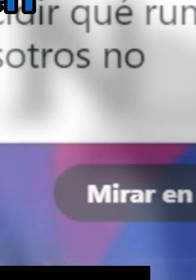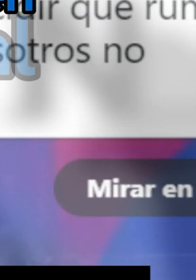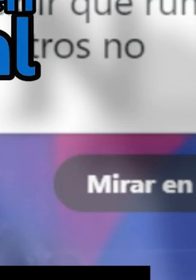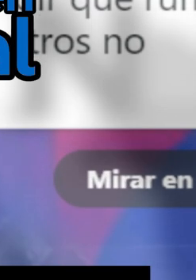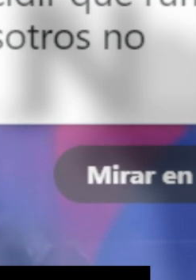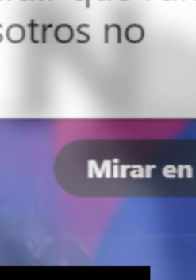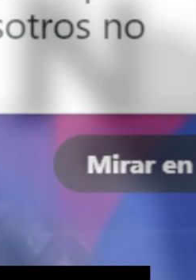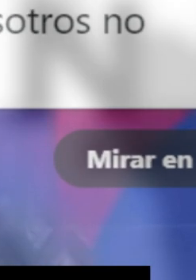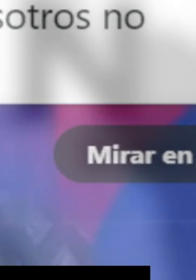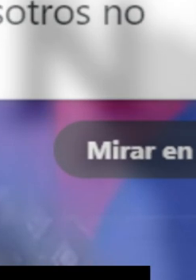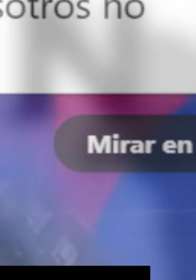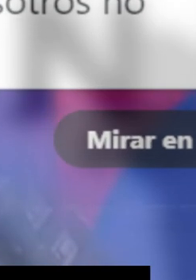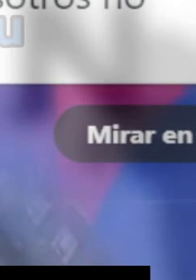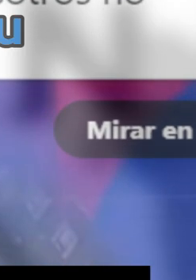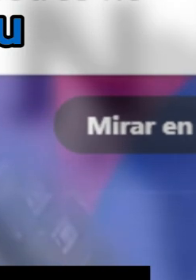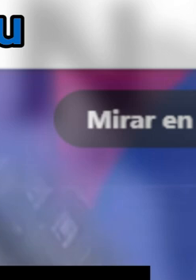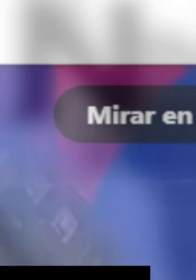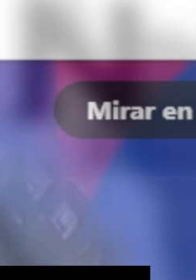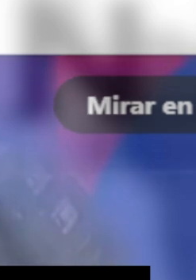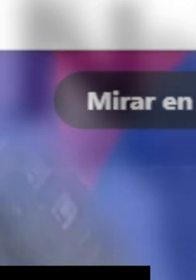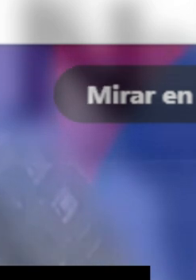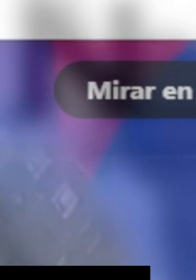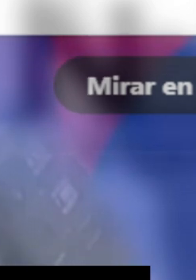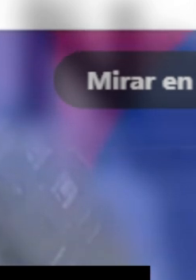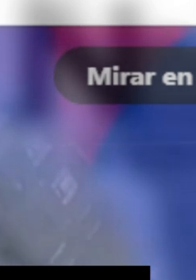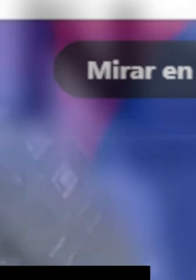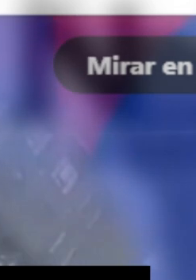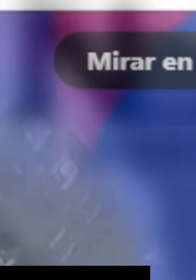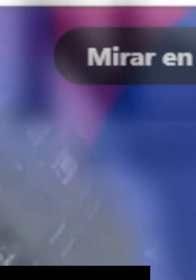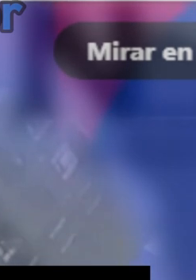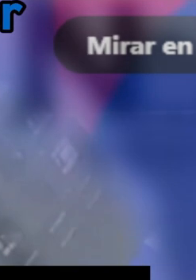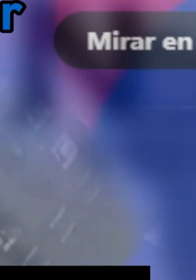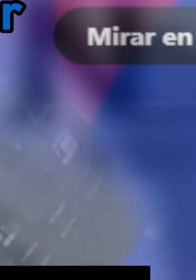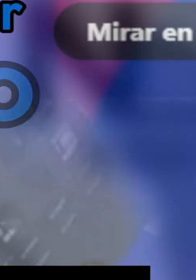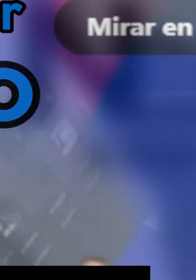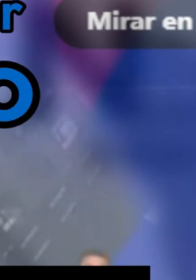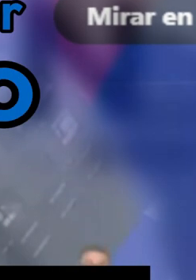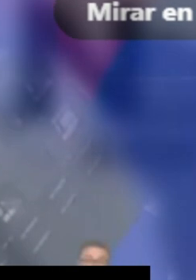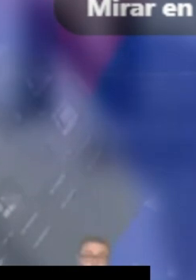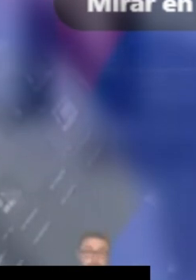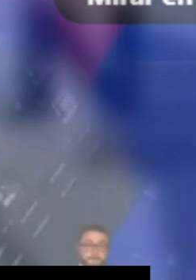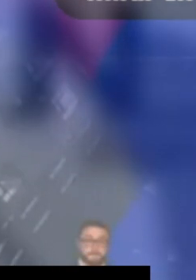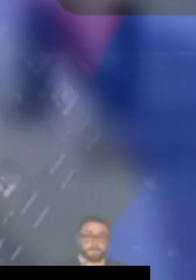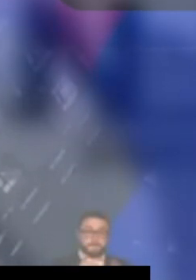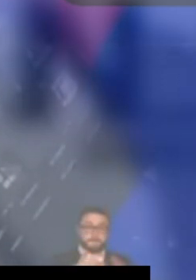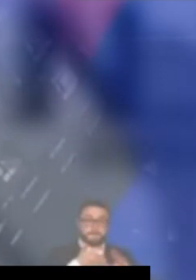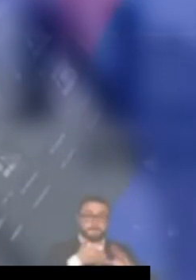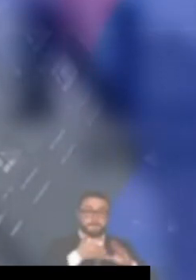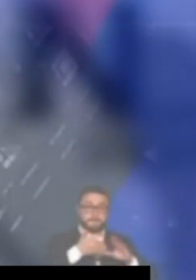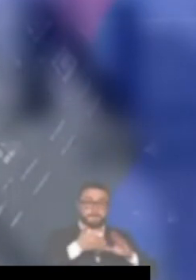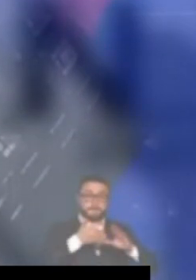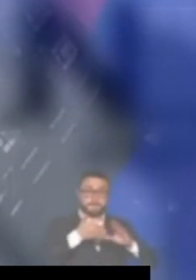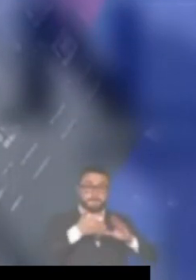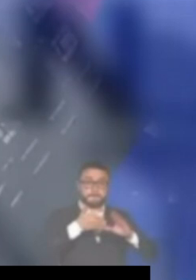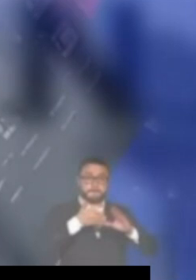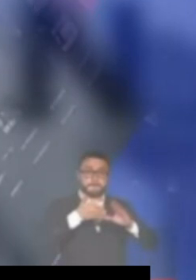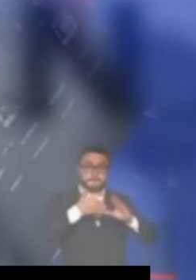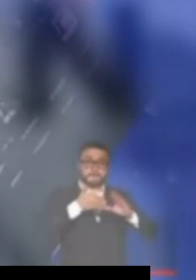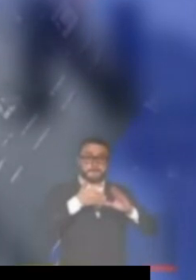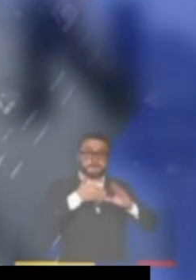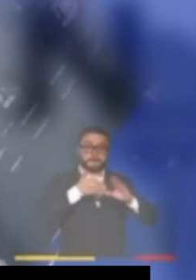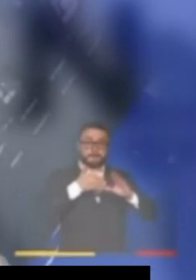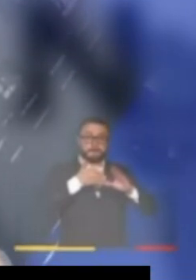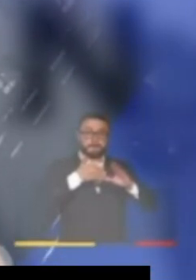en esa red social. Por otro lado, Petro U, quien dijo ser un político comunicador alternativo, aseguró que Twitter está en manos de un